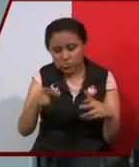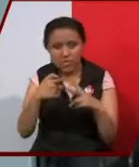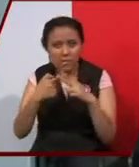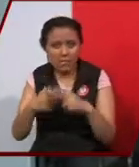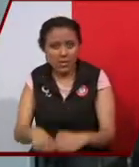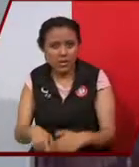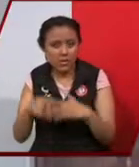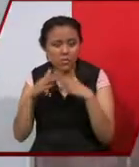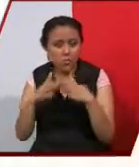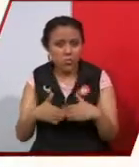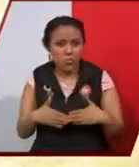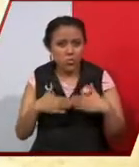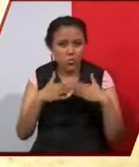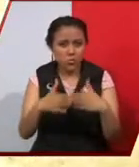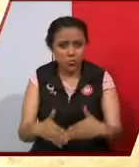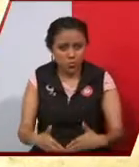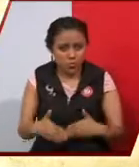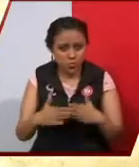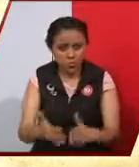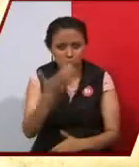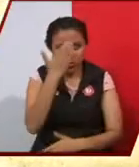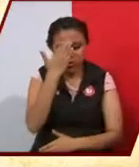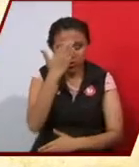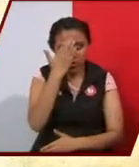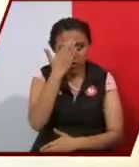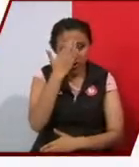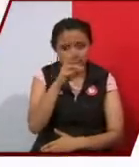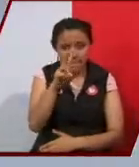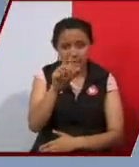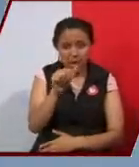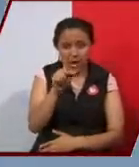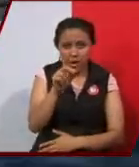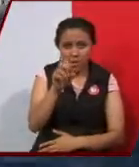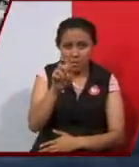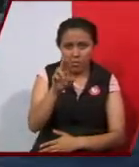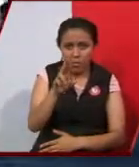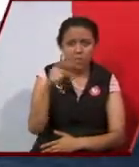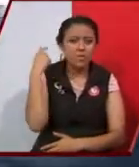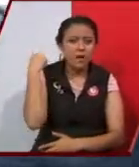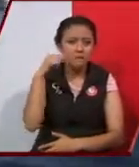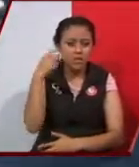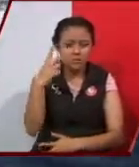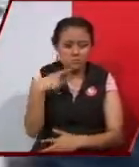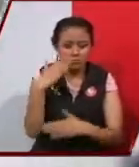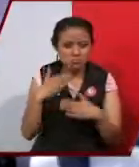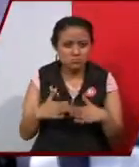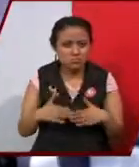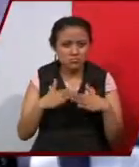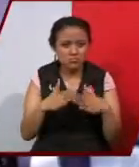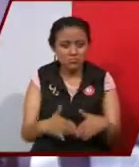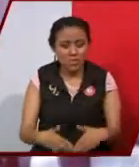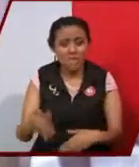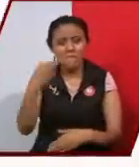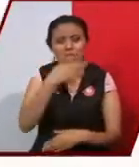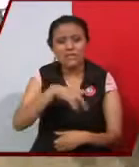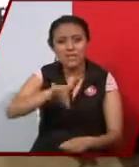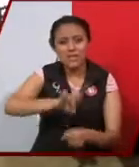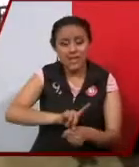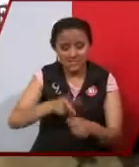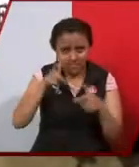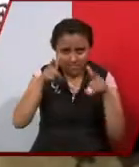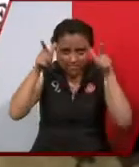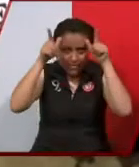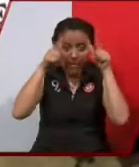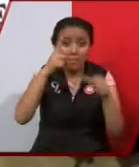buque mercante mexicano conocido como el vapor de tabasco la primera vez que se festejó el día de la marina fue el